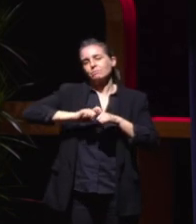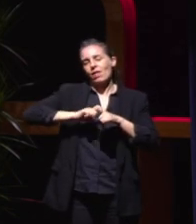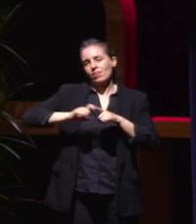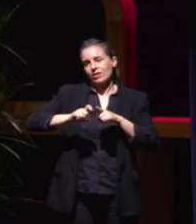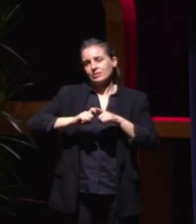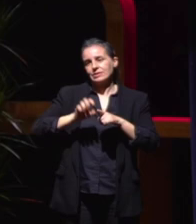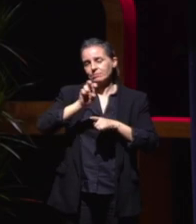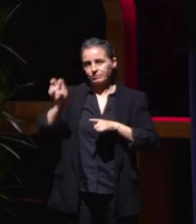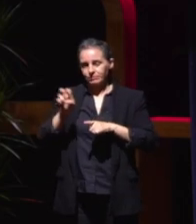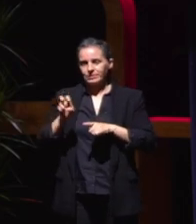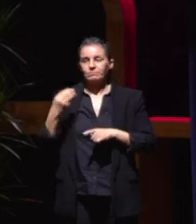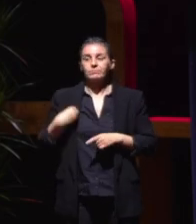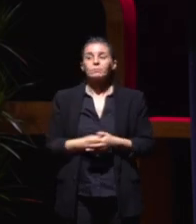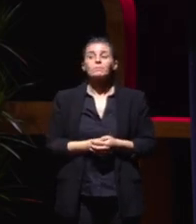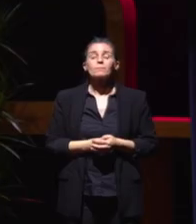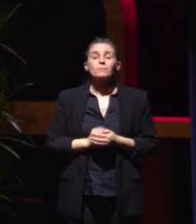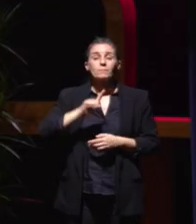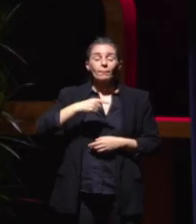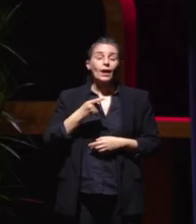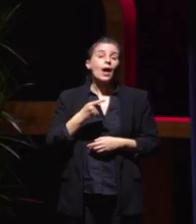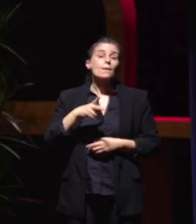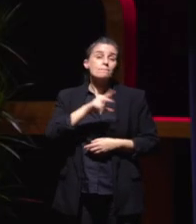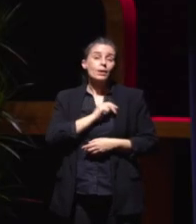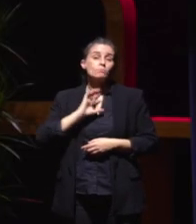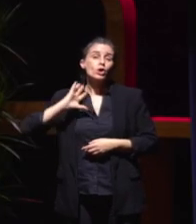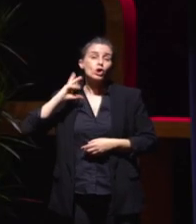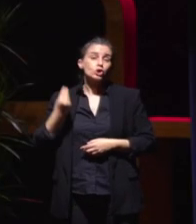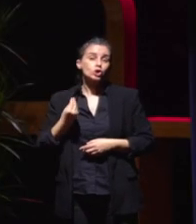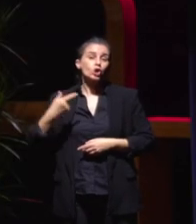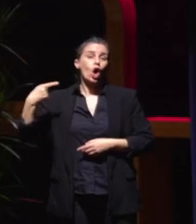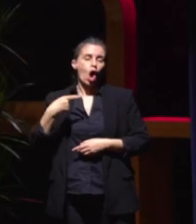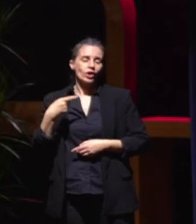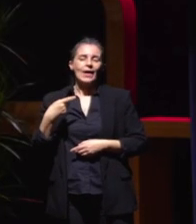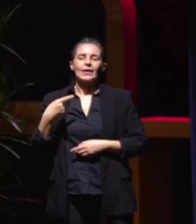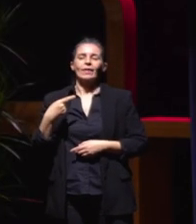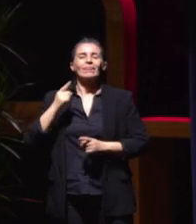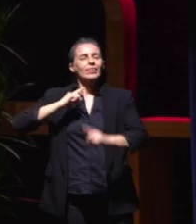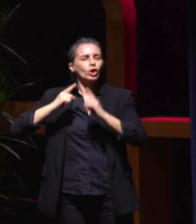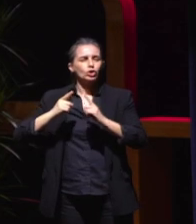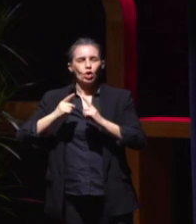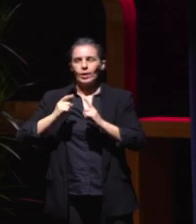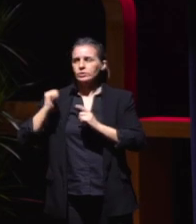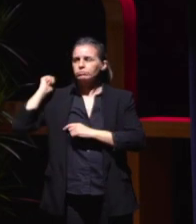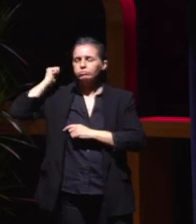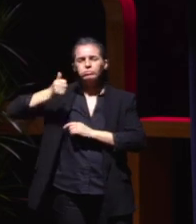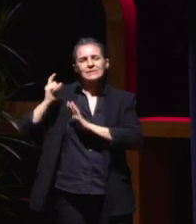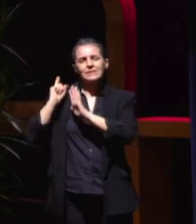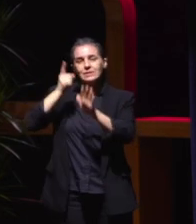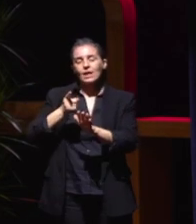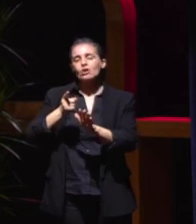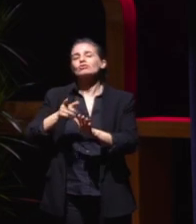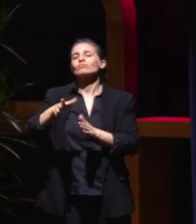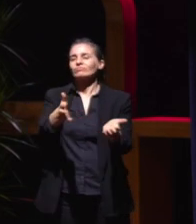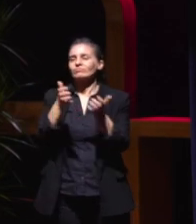en los premios goyang las directoras han ganado en los últimos seis años dirección novel